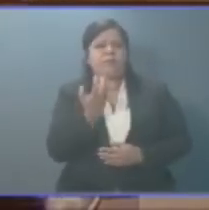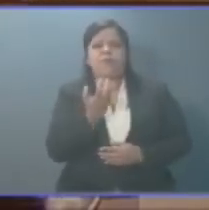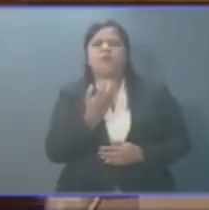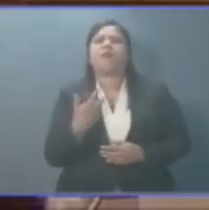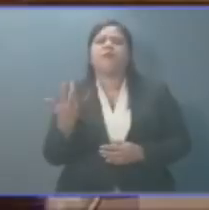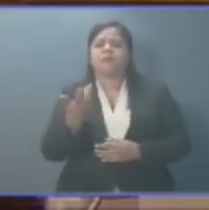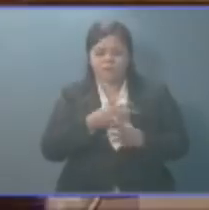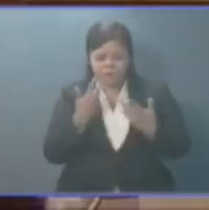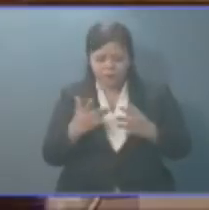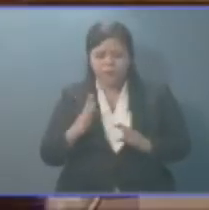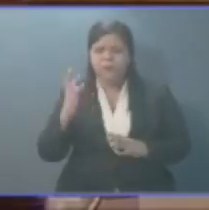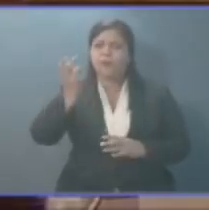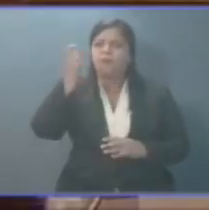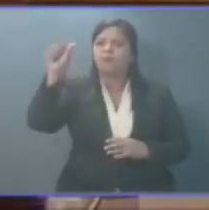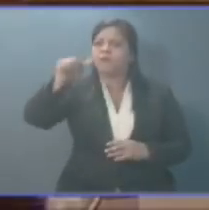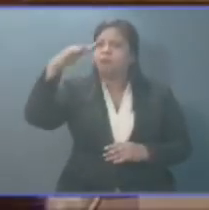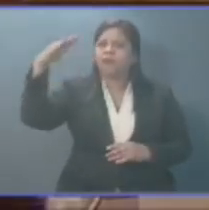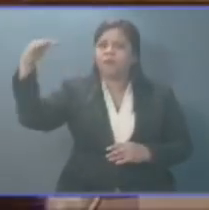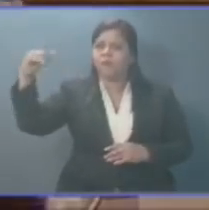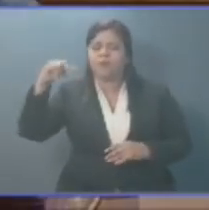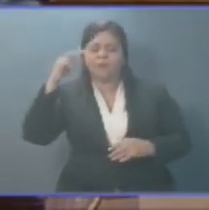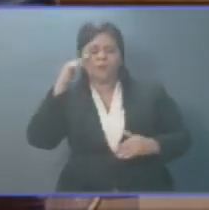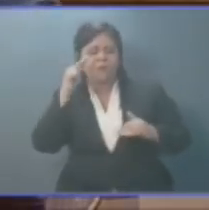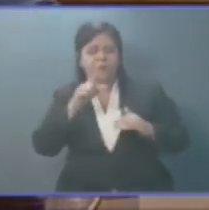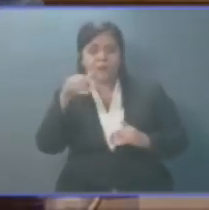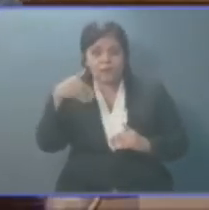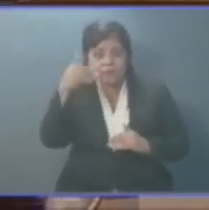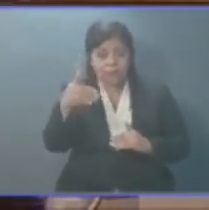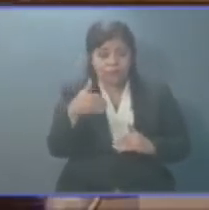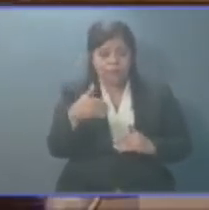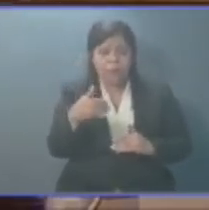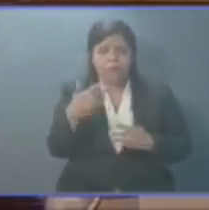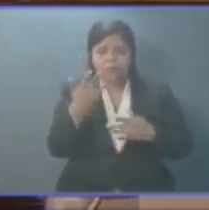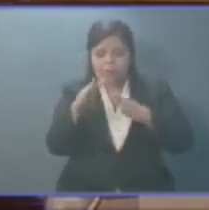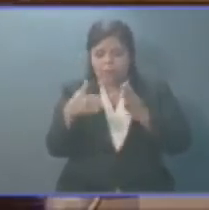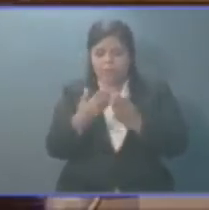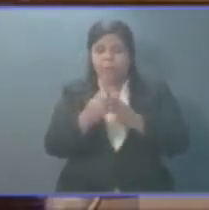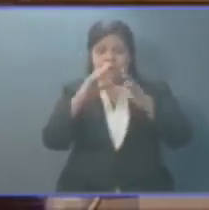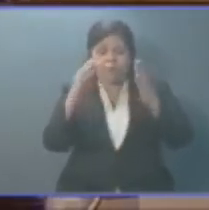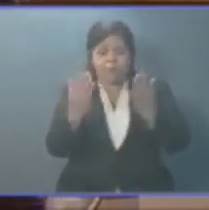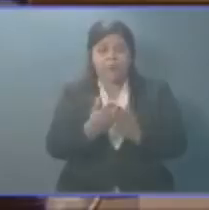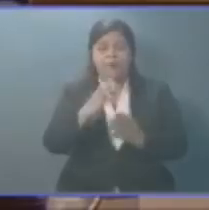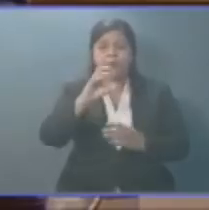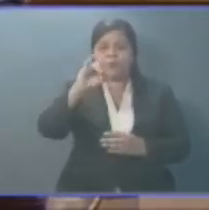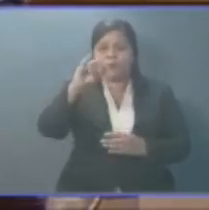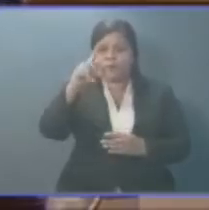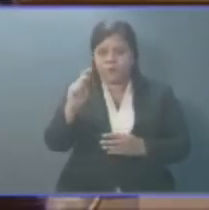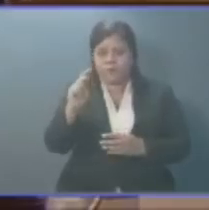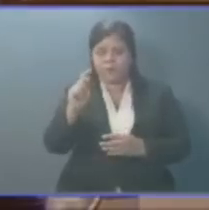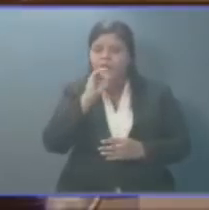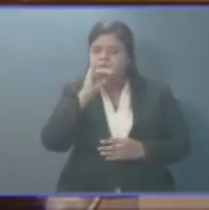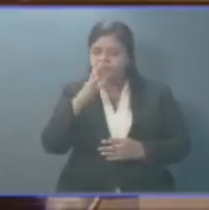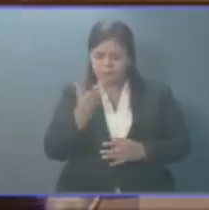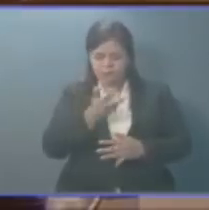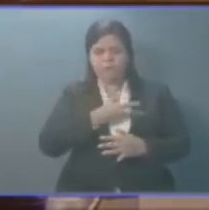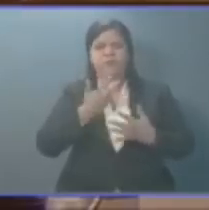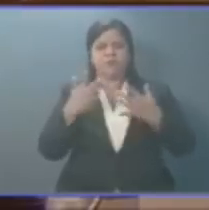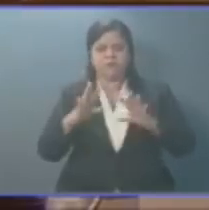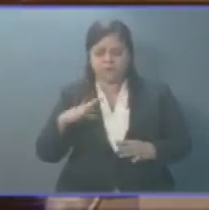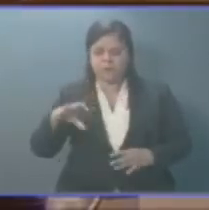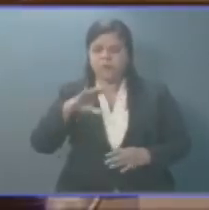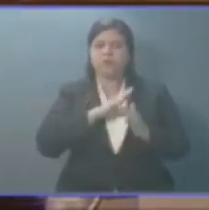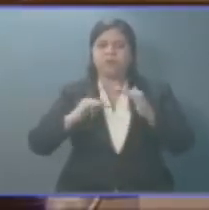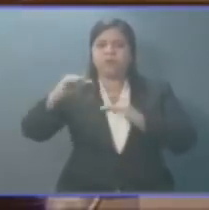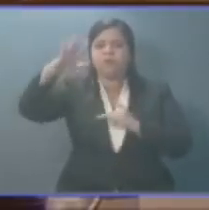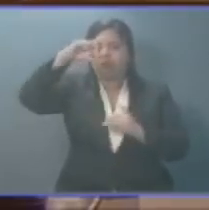logrado en el escenario internacional quedar en menos de un año y con un reconocimiento internacional de la OIT, que tenemos la conformación del Consejo